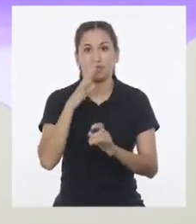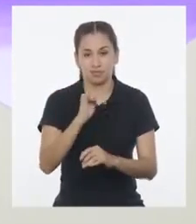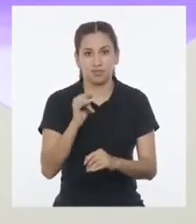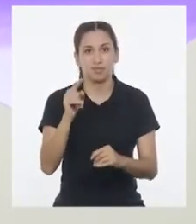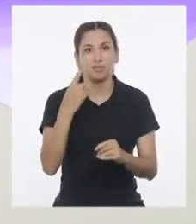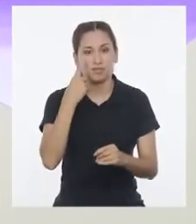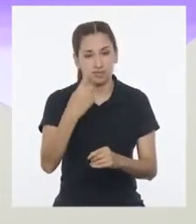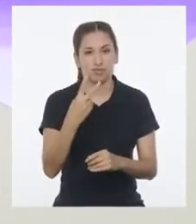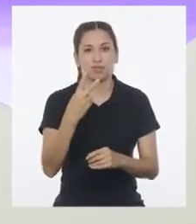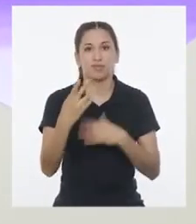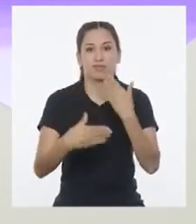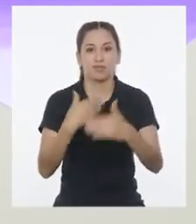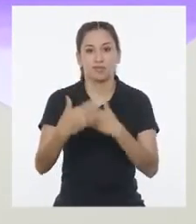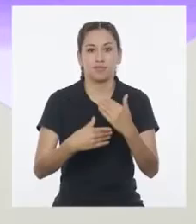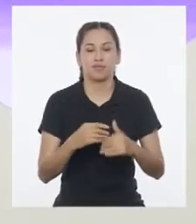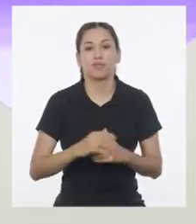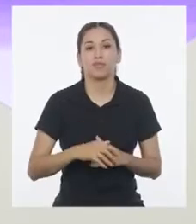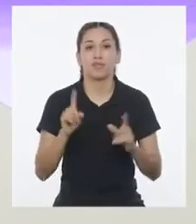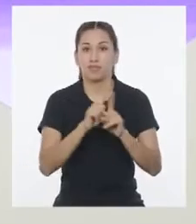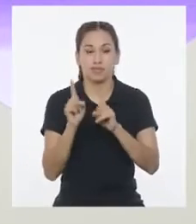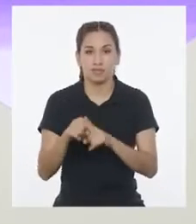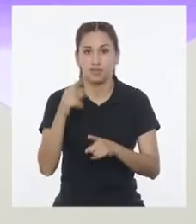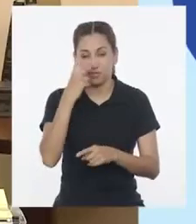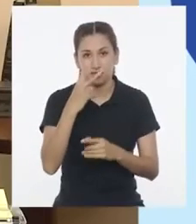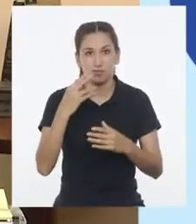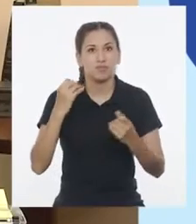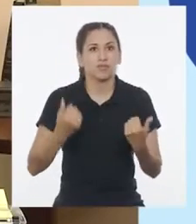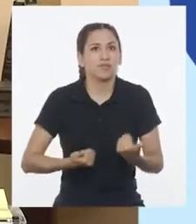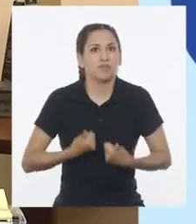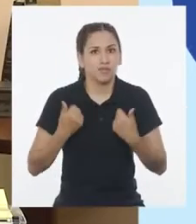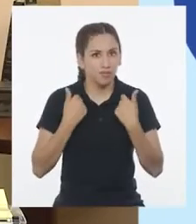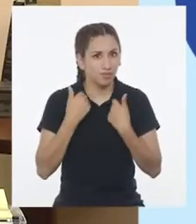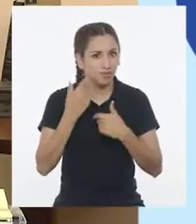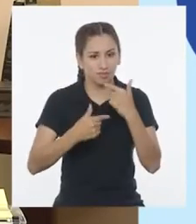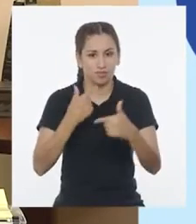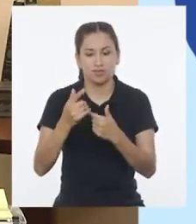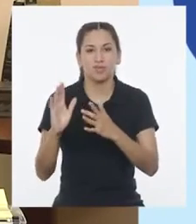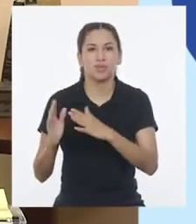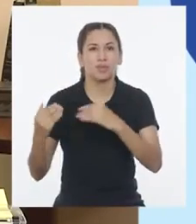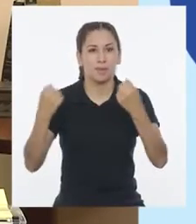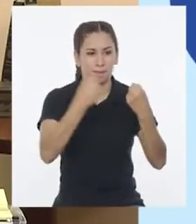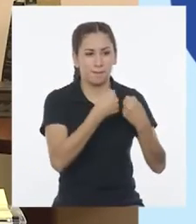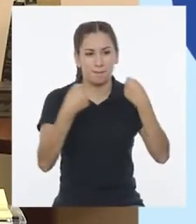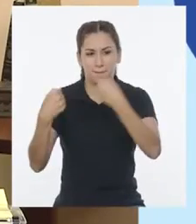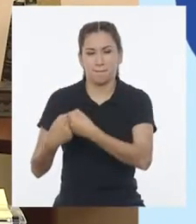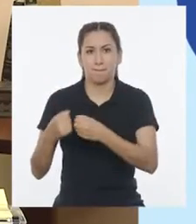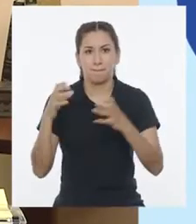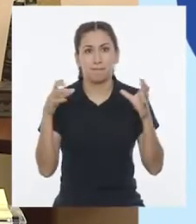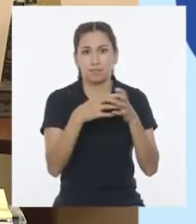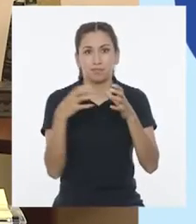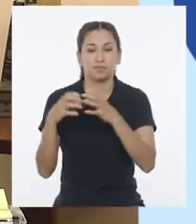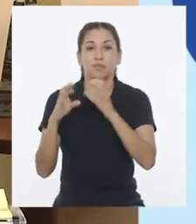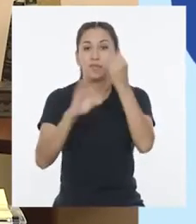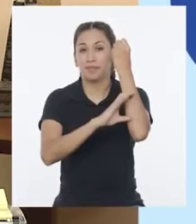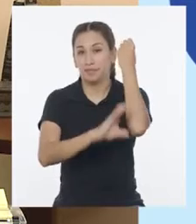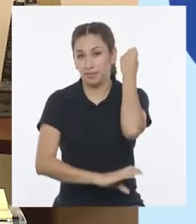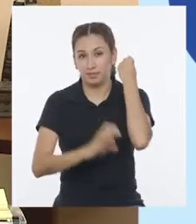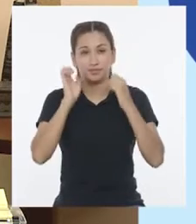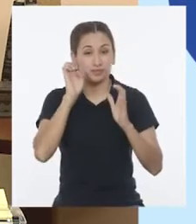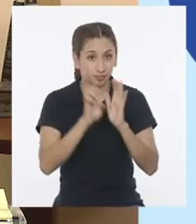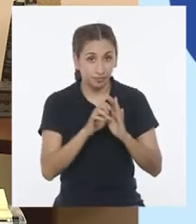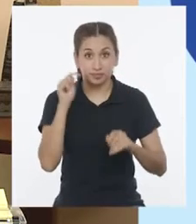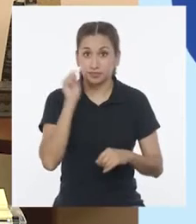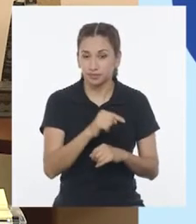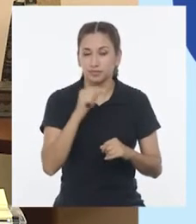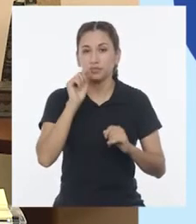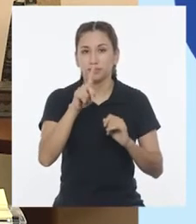de testimonios. Así se da la participación ciudadana. Y también hay casos de conflictos cotidianos entre pobladores. Por